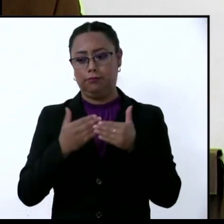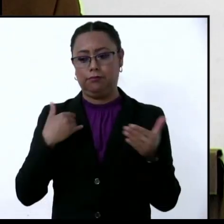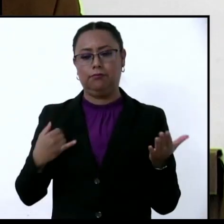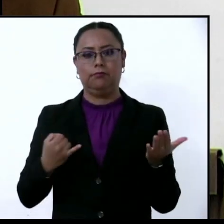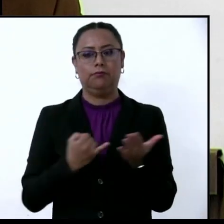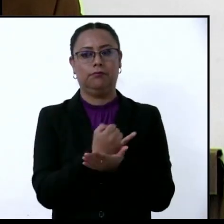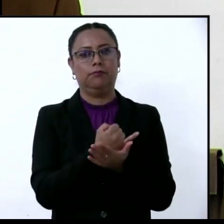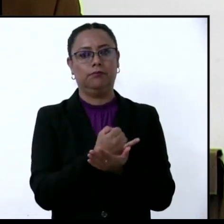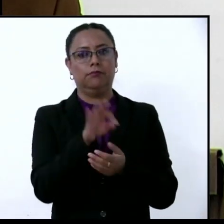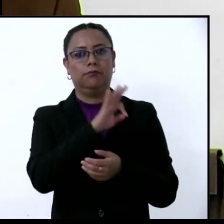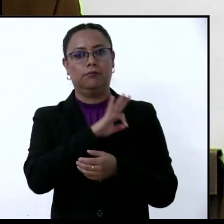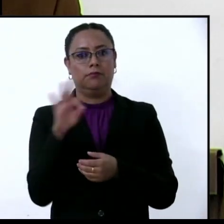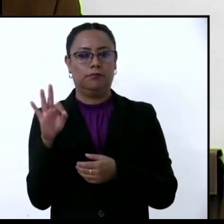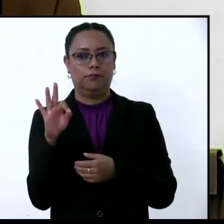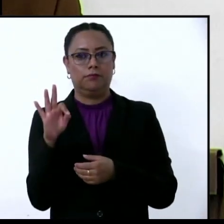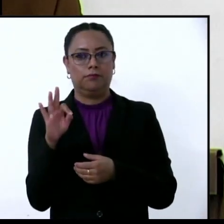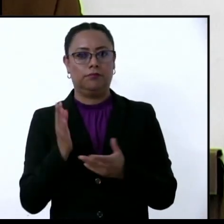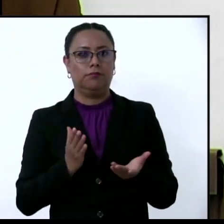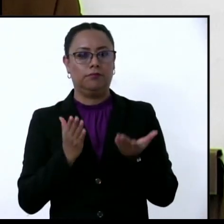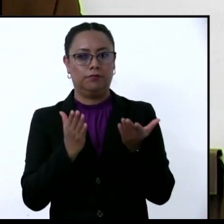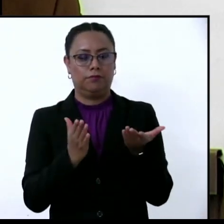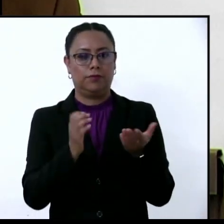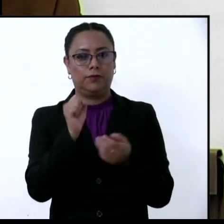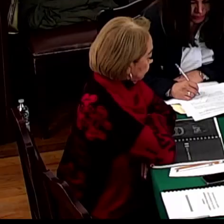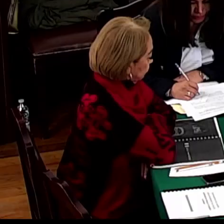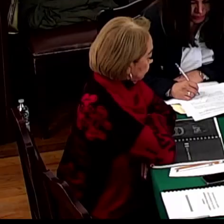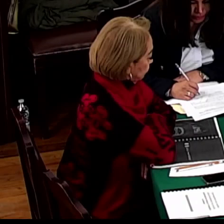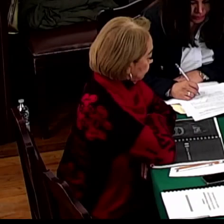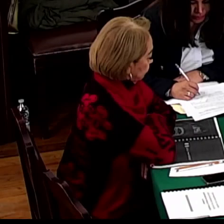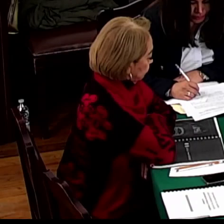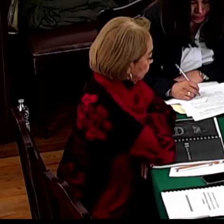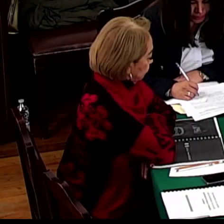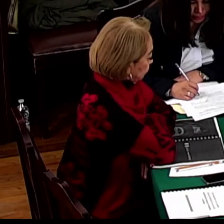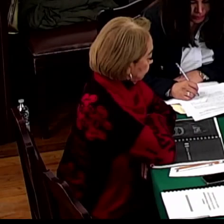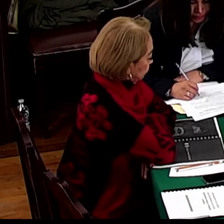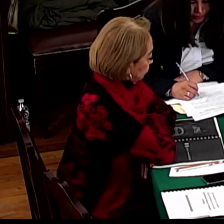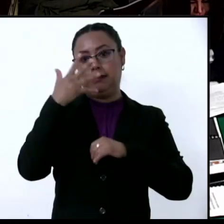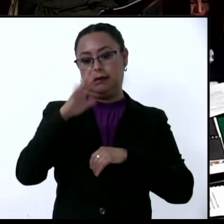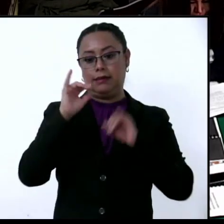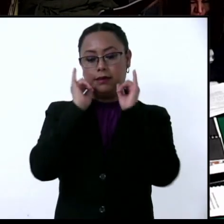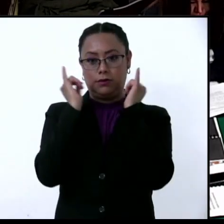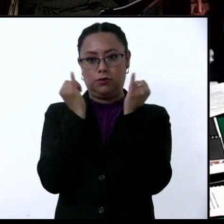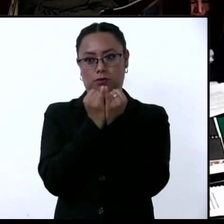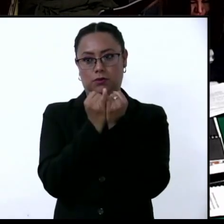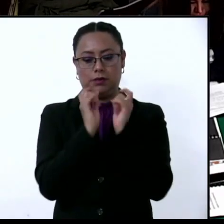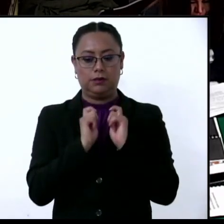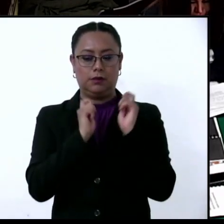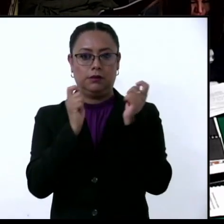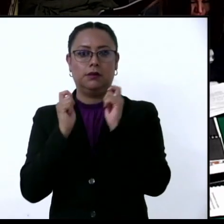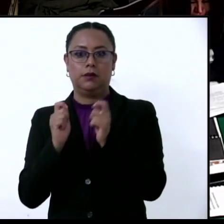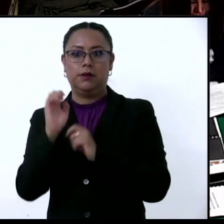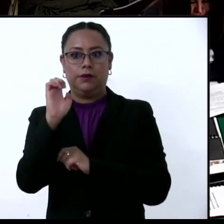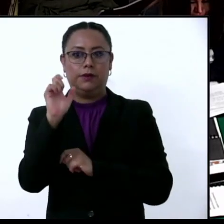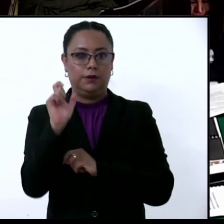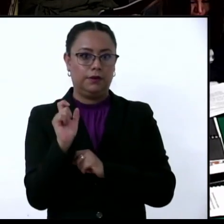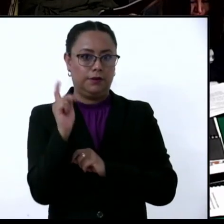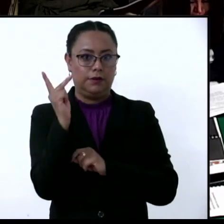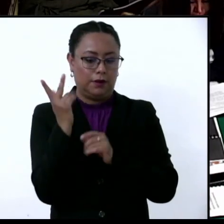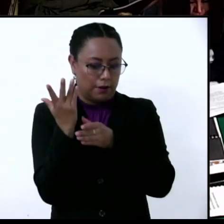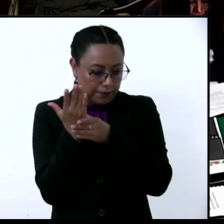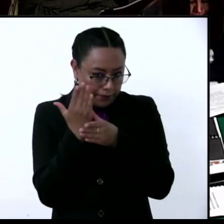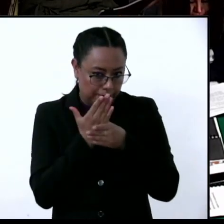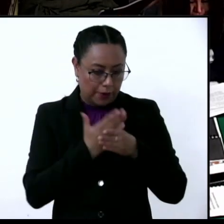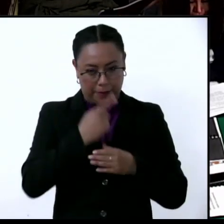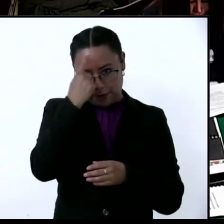procedente suprimir 10 juntas y realizar una reasignación de expedientes para tener un proceso